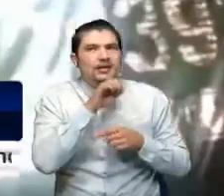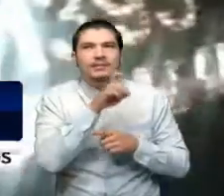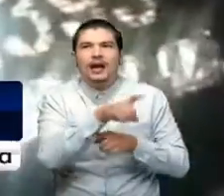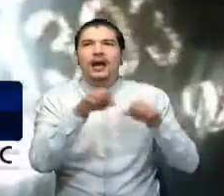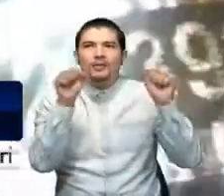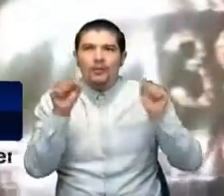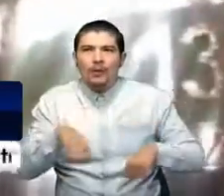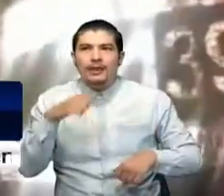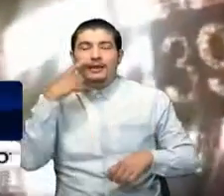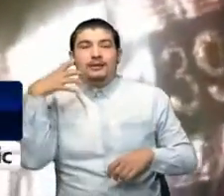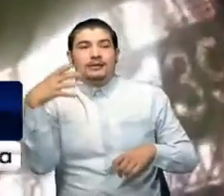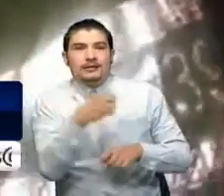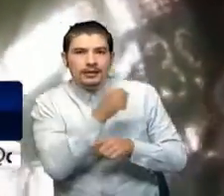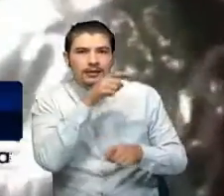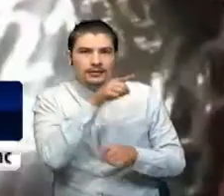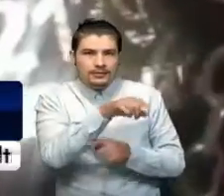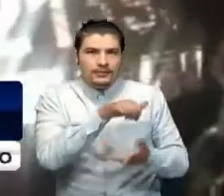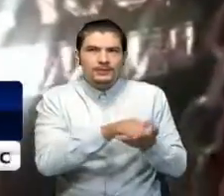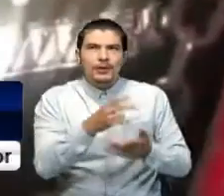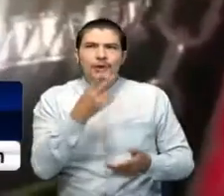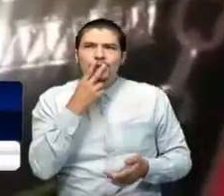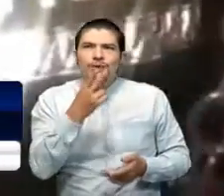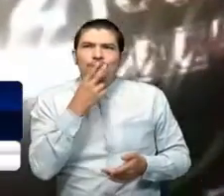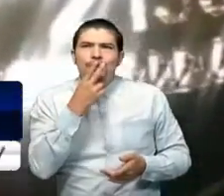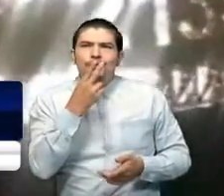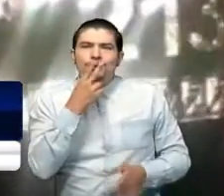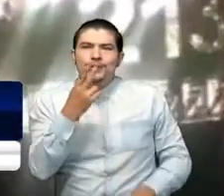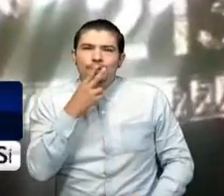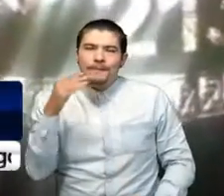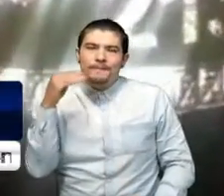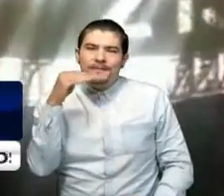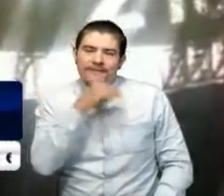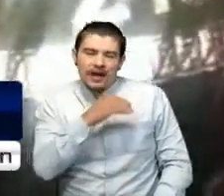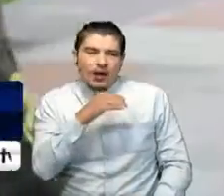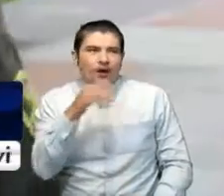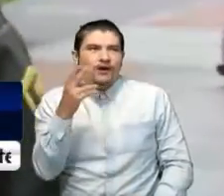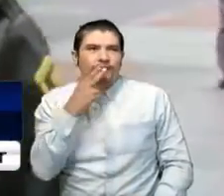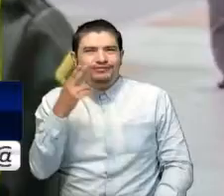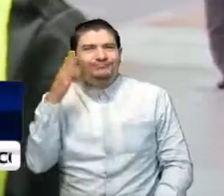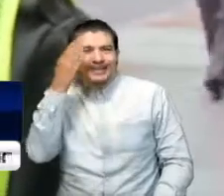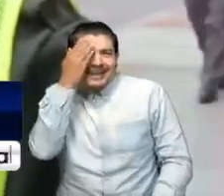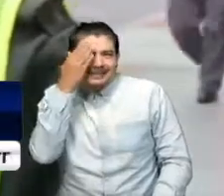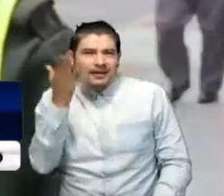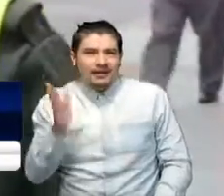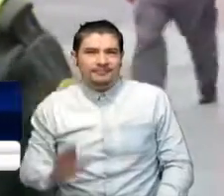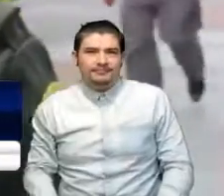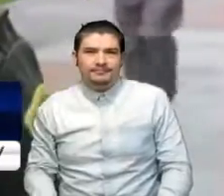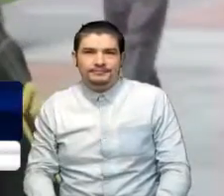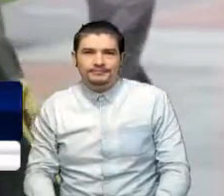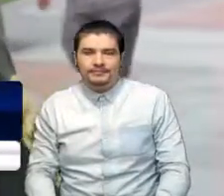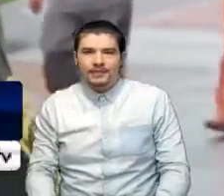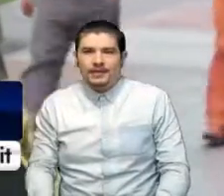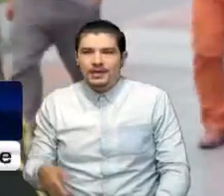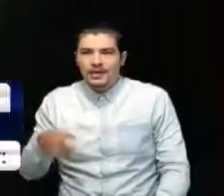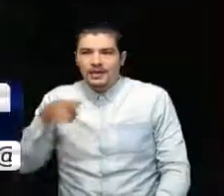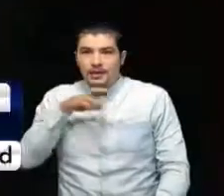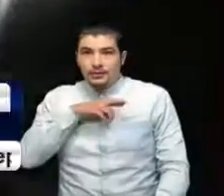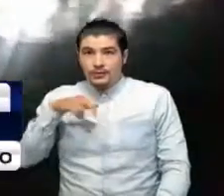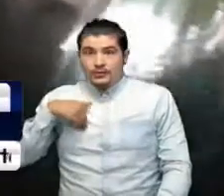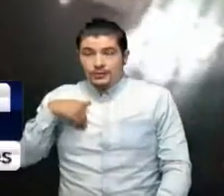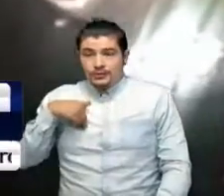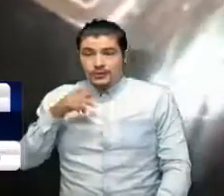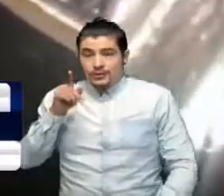permitió descubrir un cargamento de cigarrillos de contrabando. De la audacia, de esa forma meticulosa como nuestros